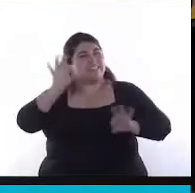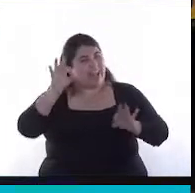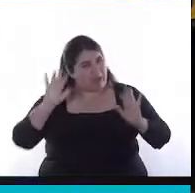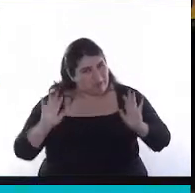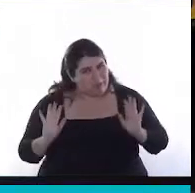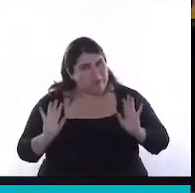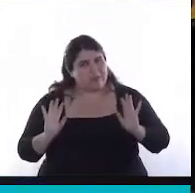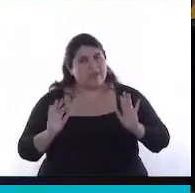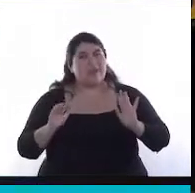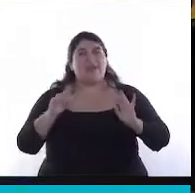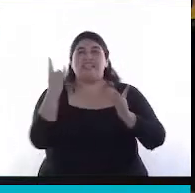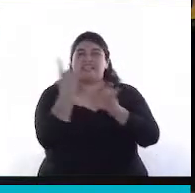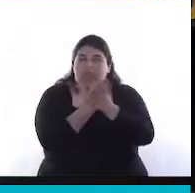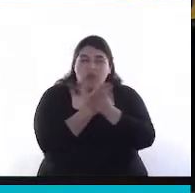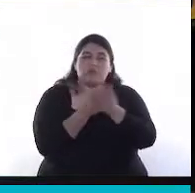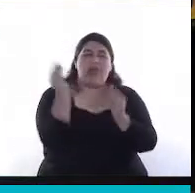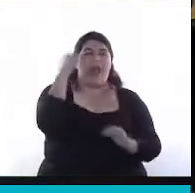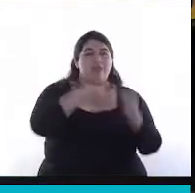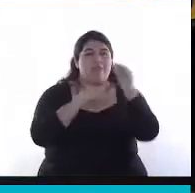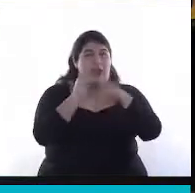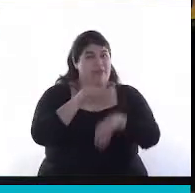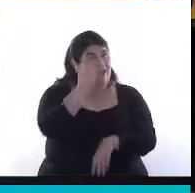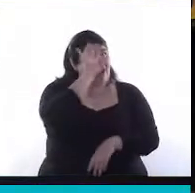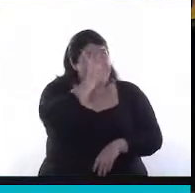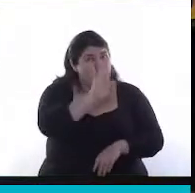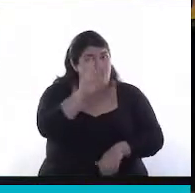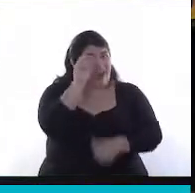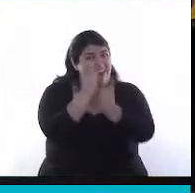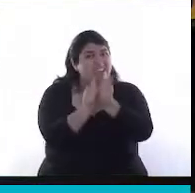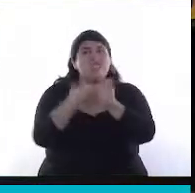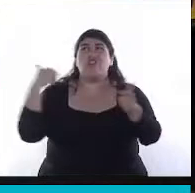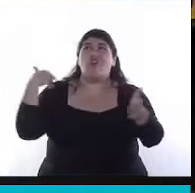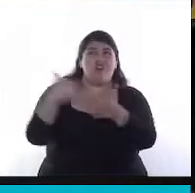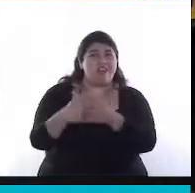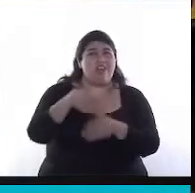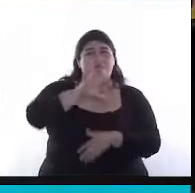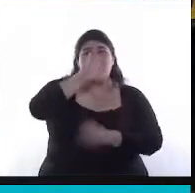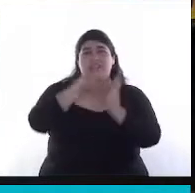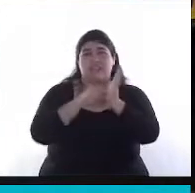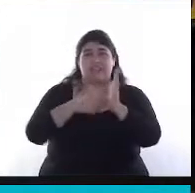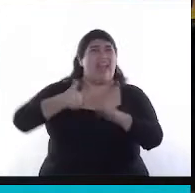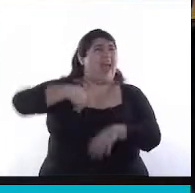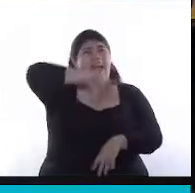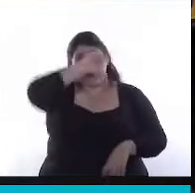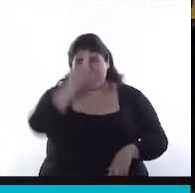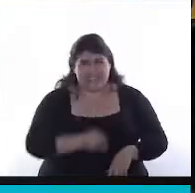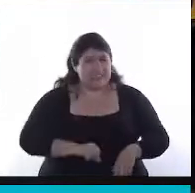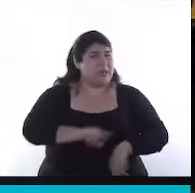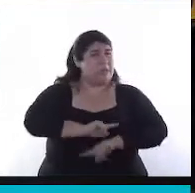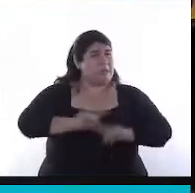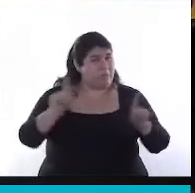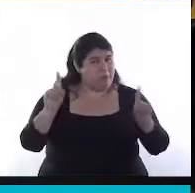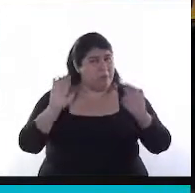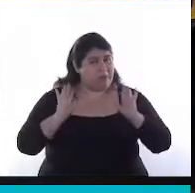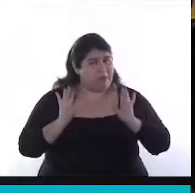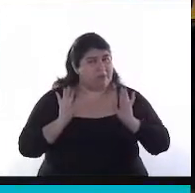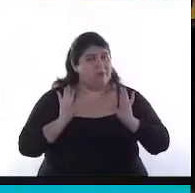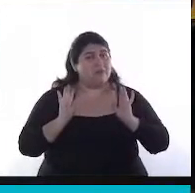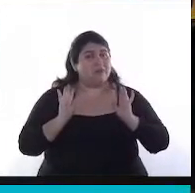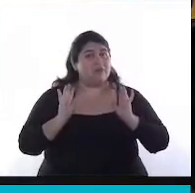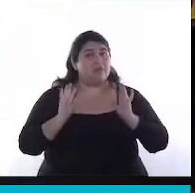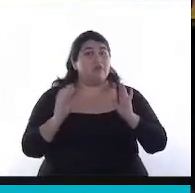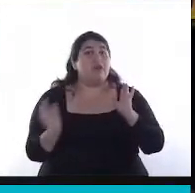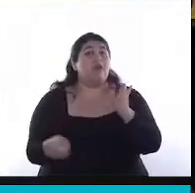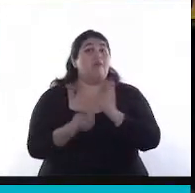armada y que nunca en la historia de la provincia de buenos aires- de la república argentina y se armó una causa